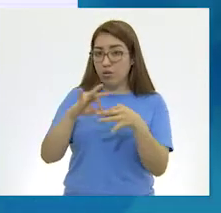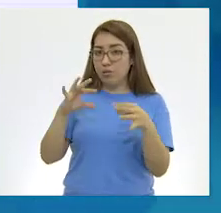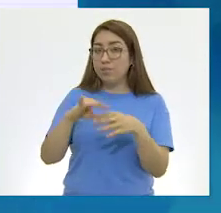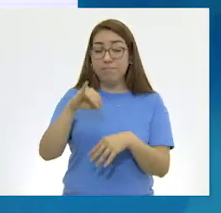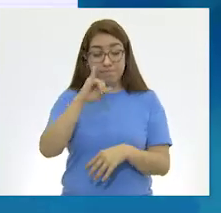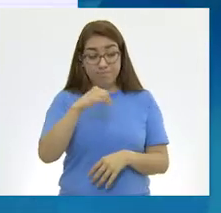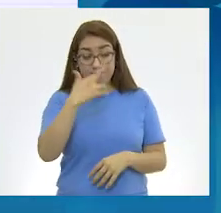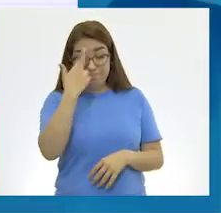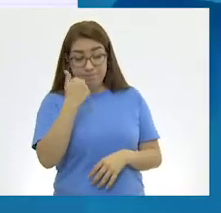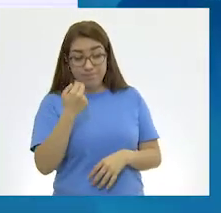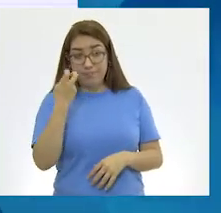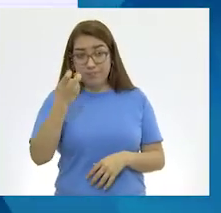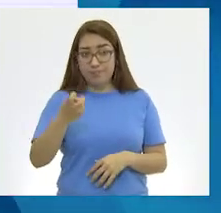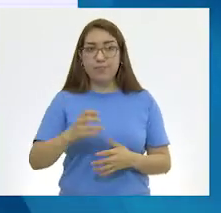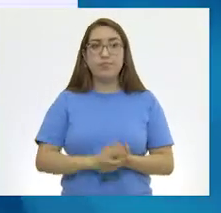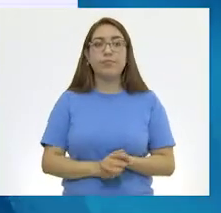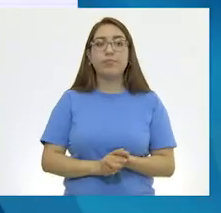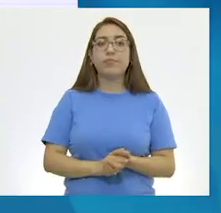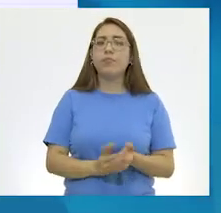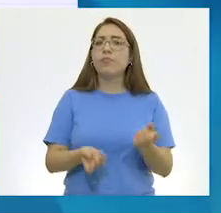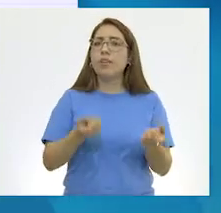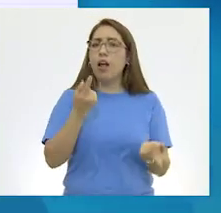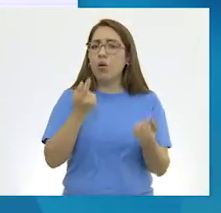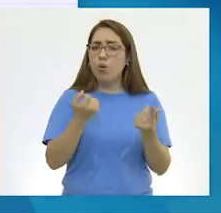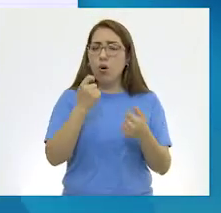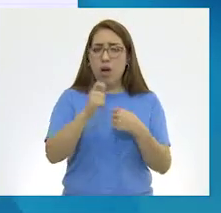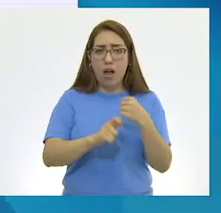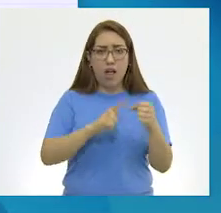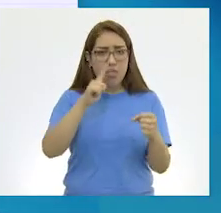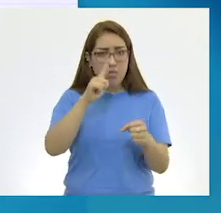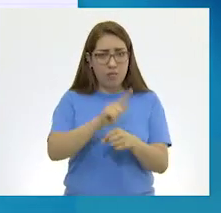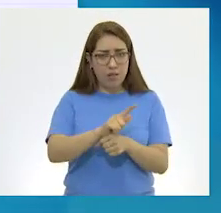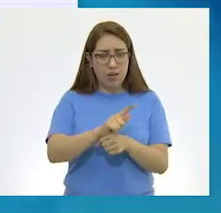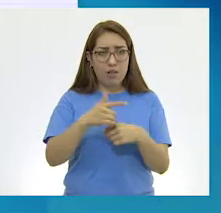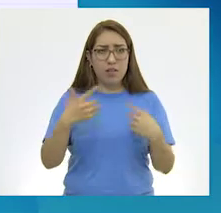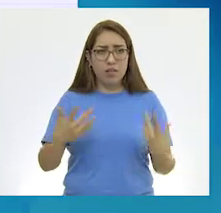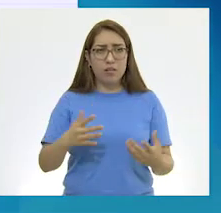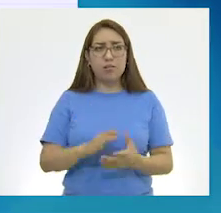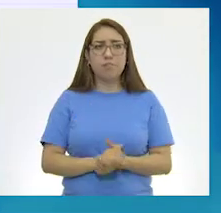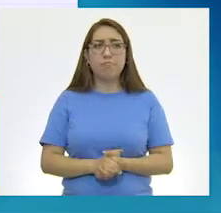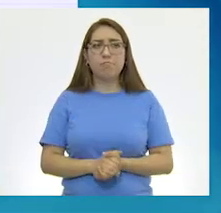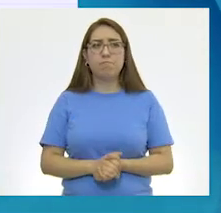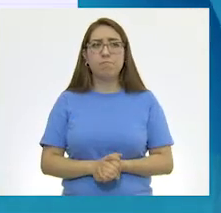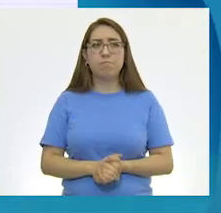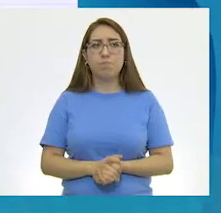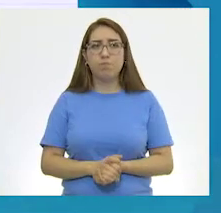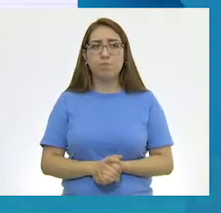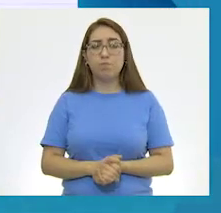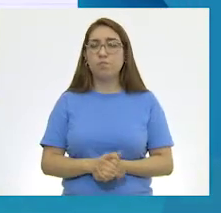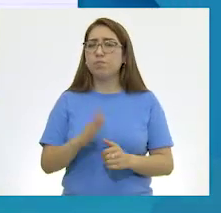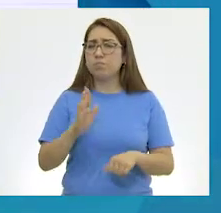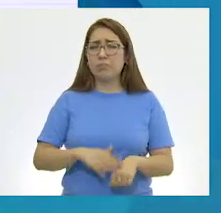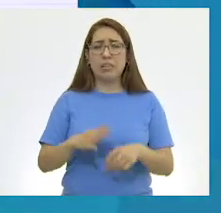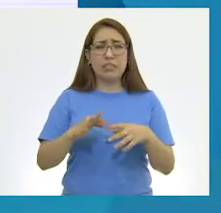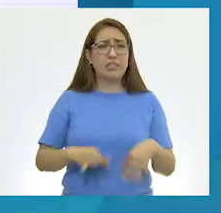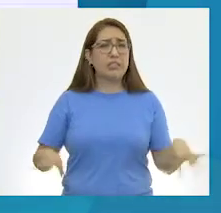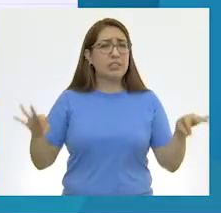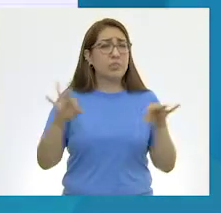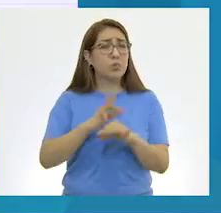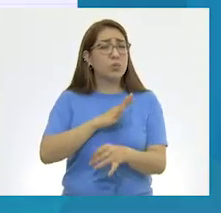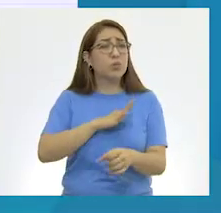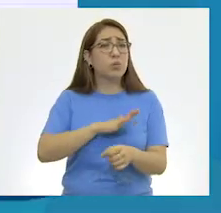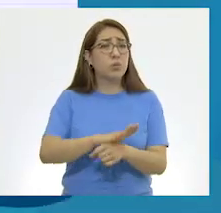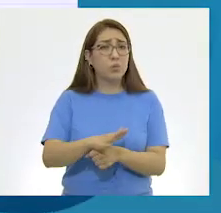sí. Algunos polinizadores muy importantes son